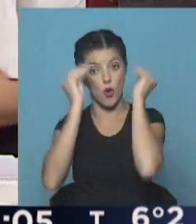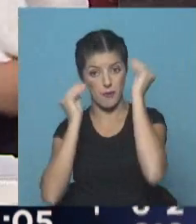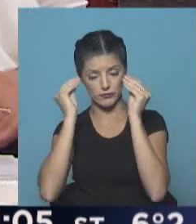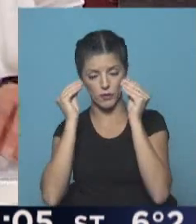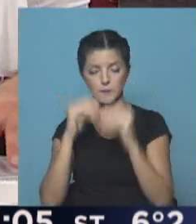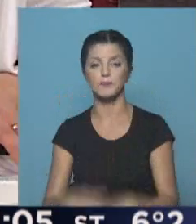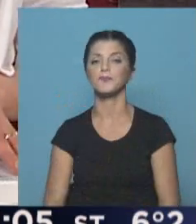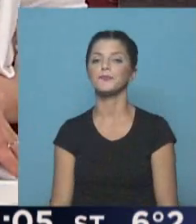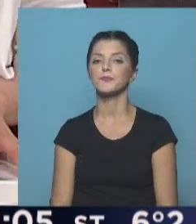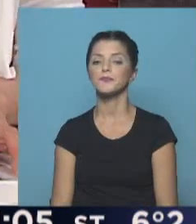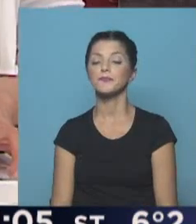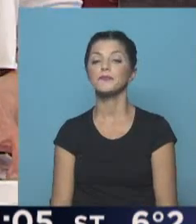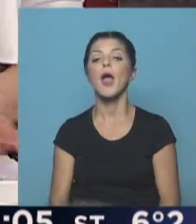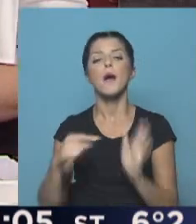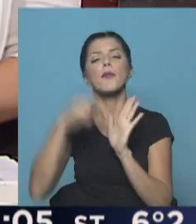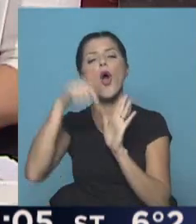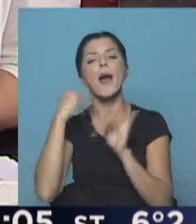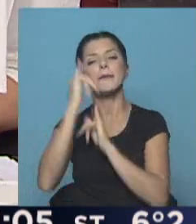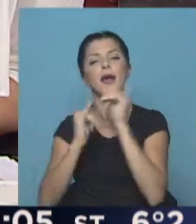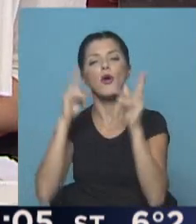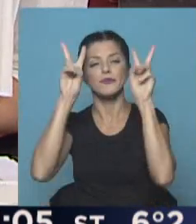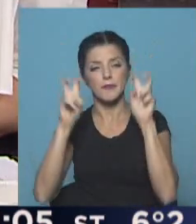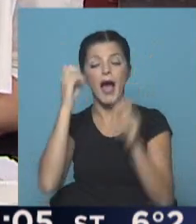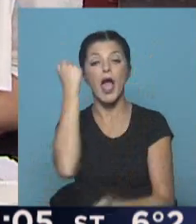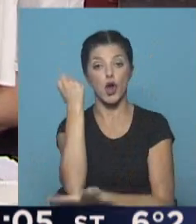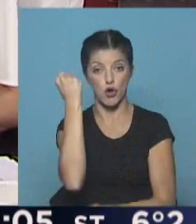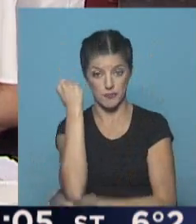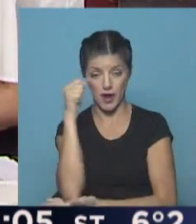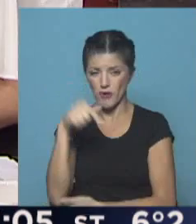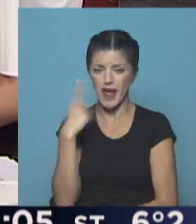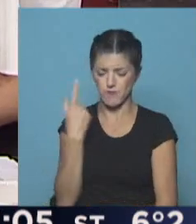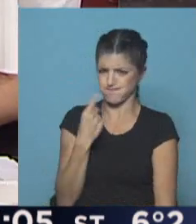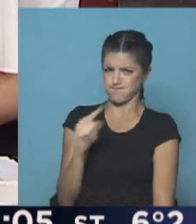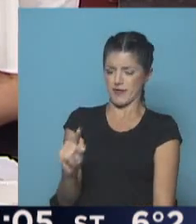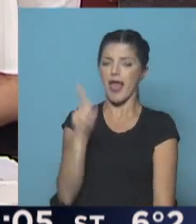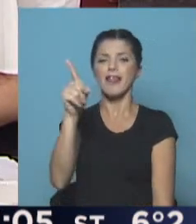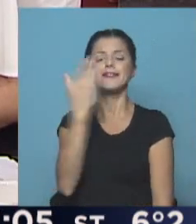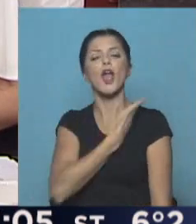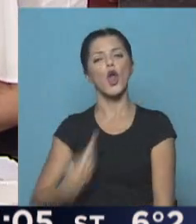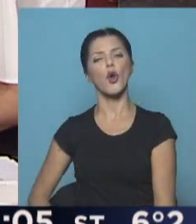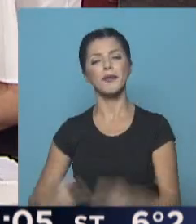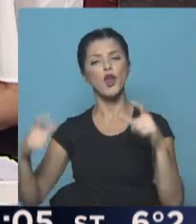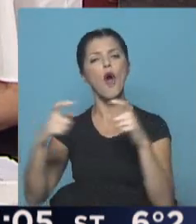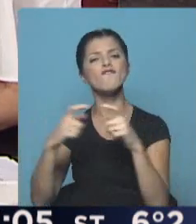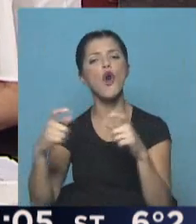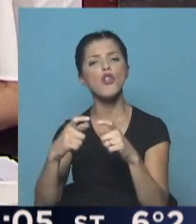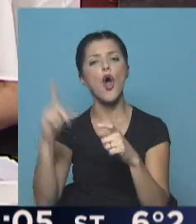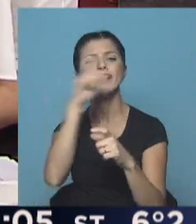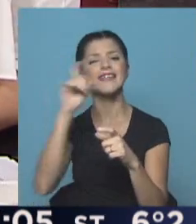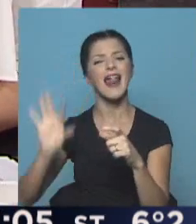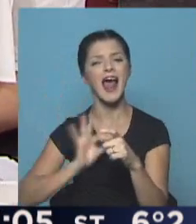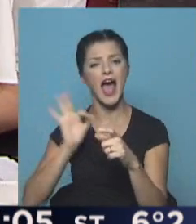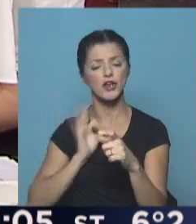Pero nos vamos ahora a cuestiones económicas porque hoy ocurrió algo inédito. El gobierno emitió un bono a 100 años